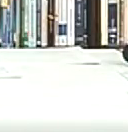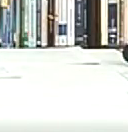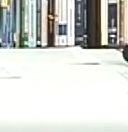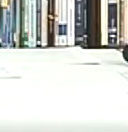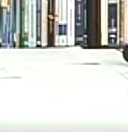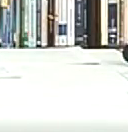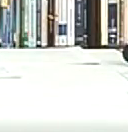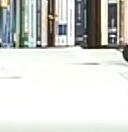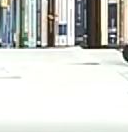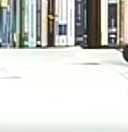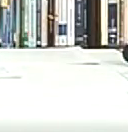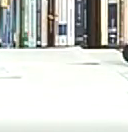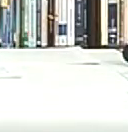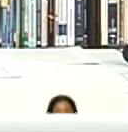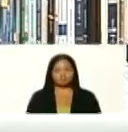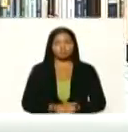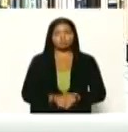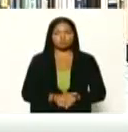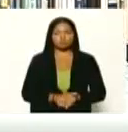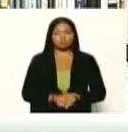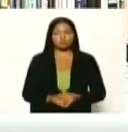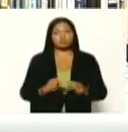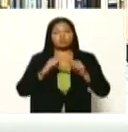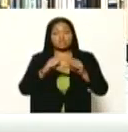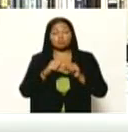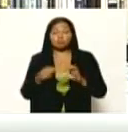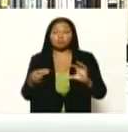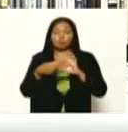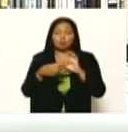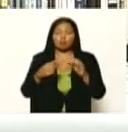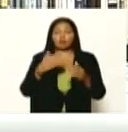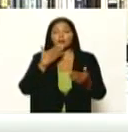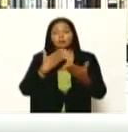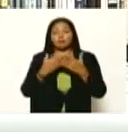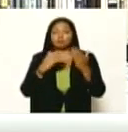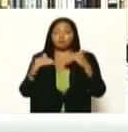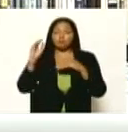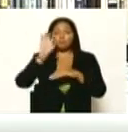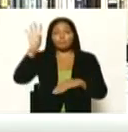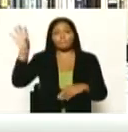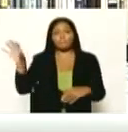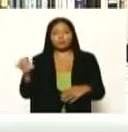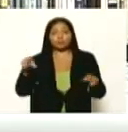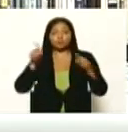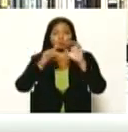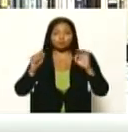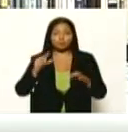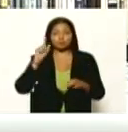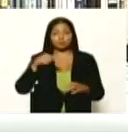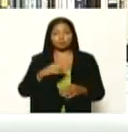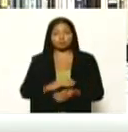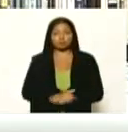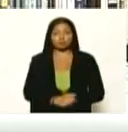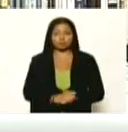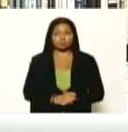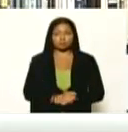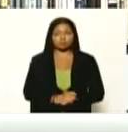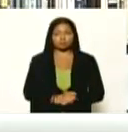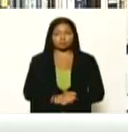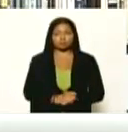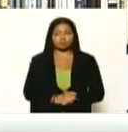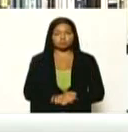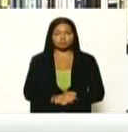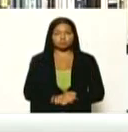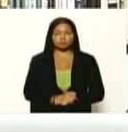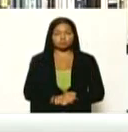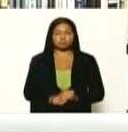Avanzando. Le damos gracias a los países hermanos mayores de Venezuela, a los países amigos y a las